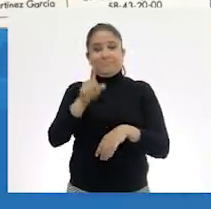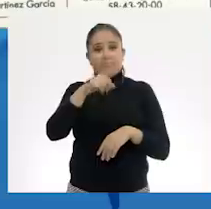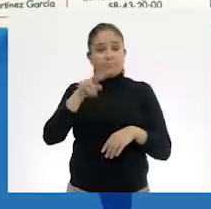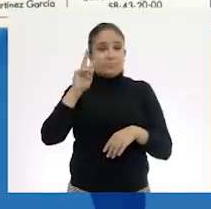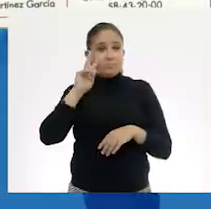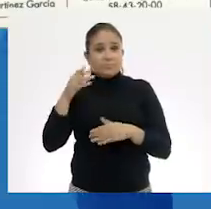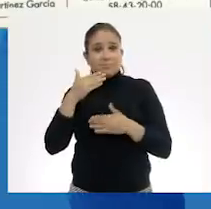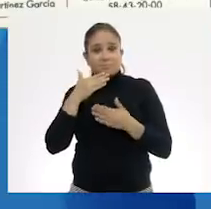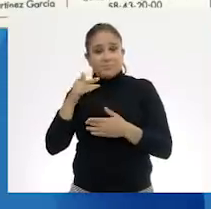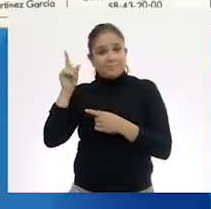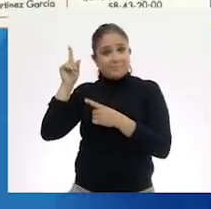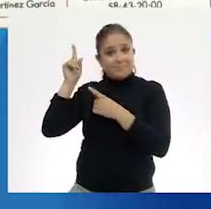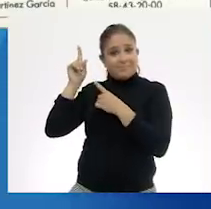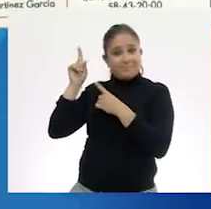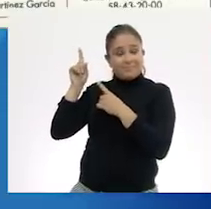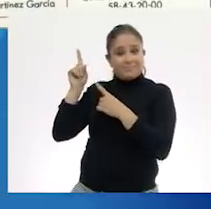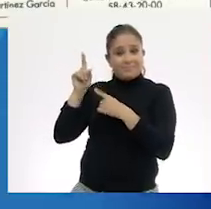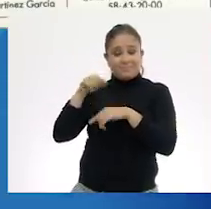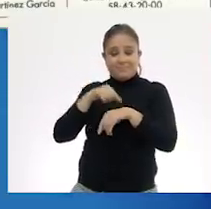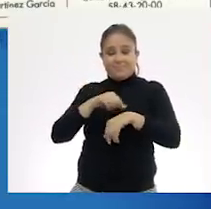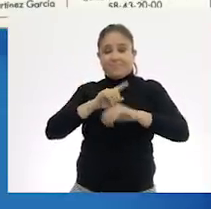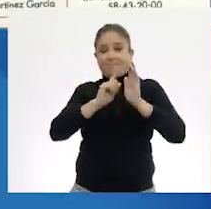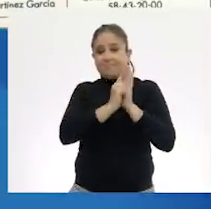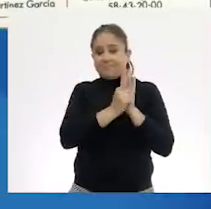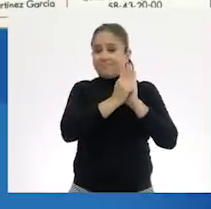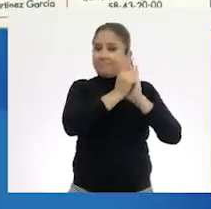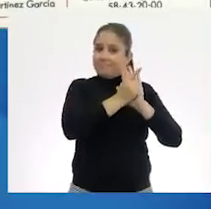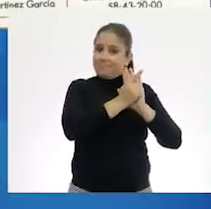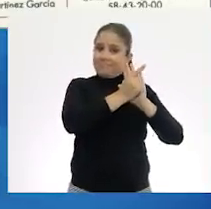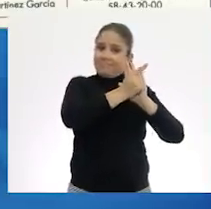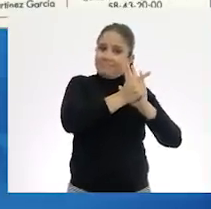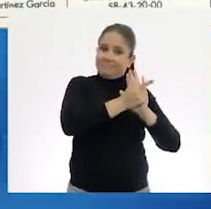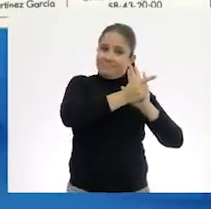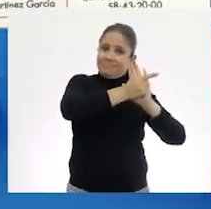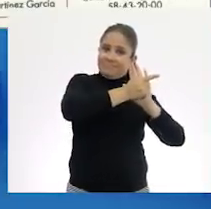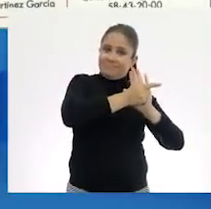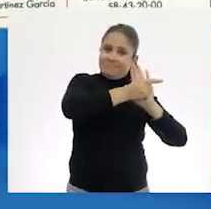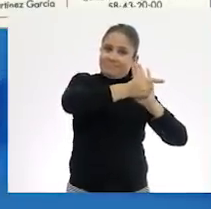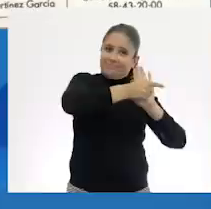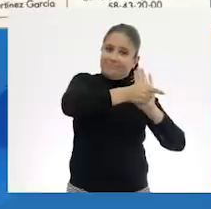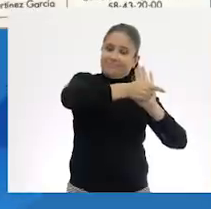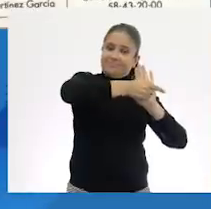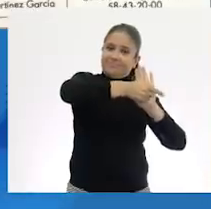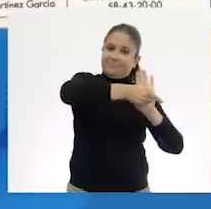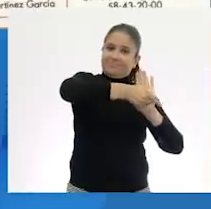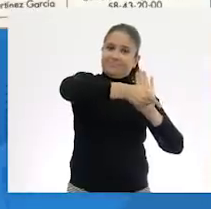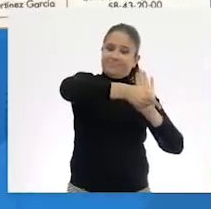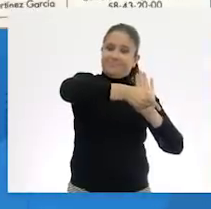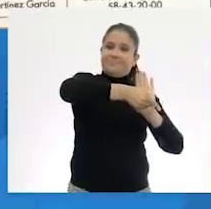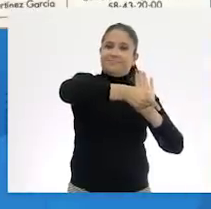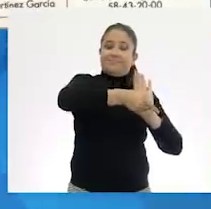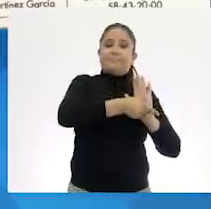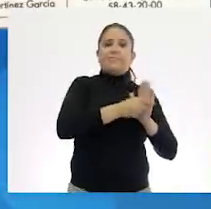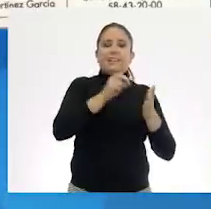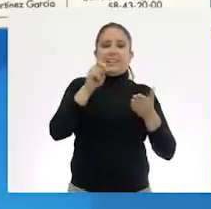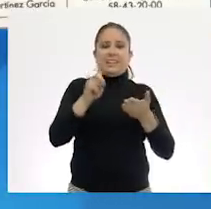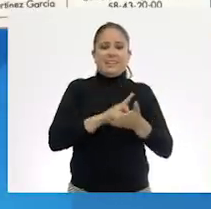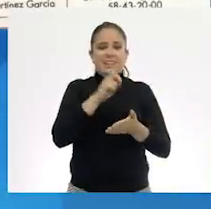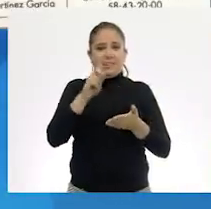Obsérvenlo muy bien mientras el reloj hace tic-tac, tic-tac, tic-tac.